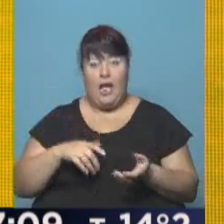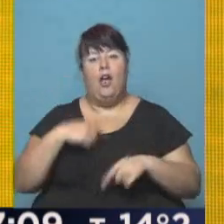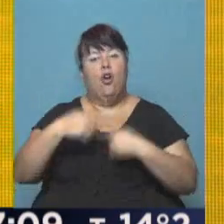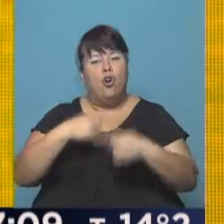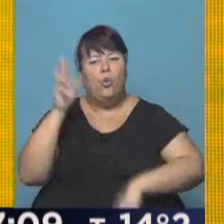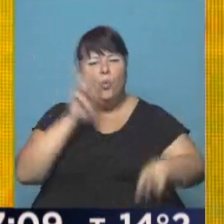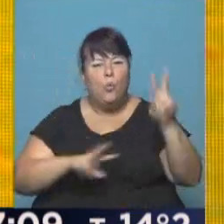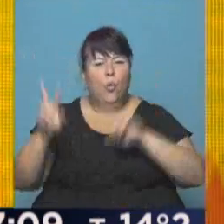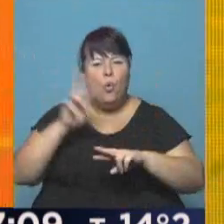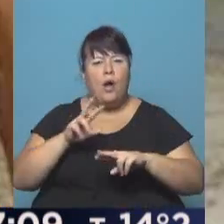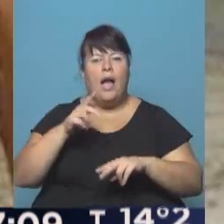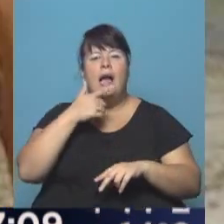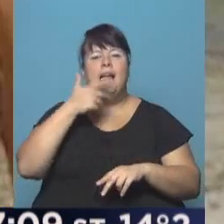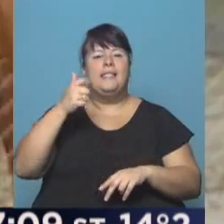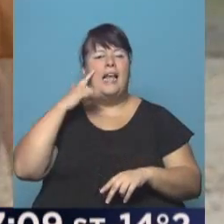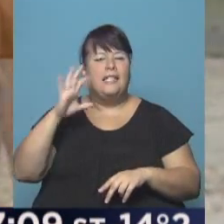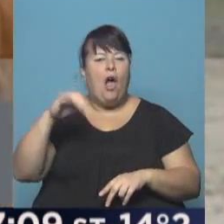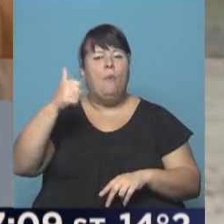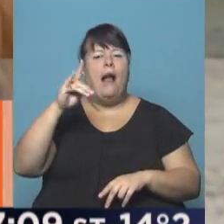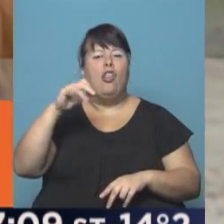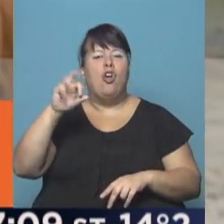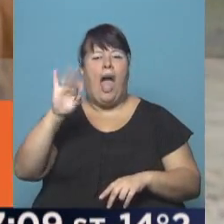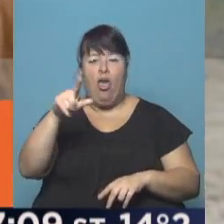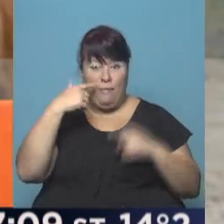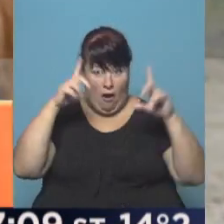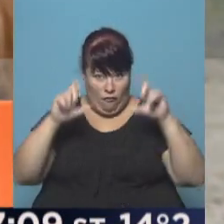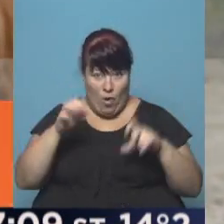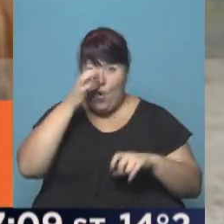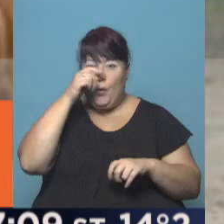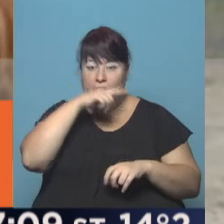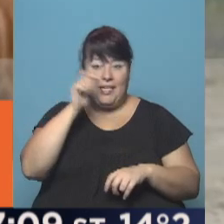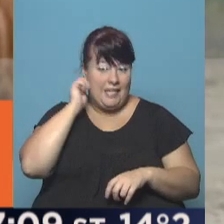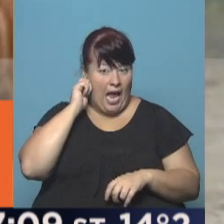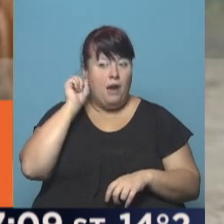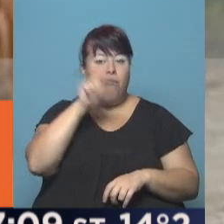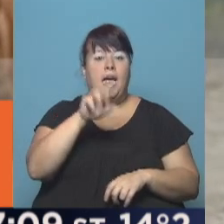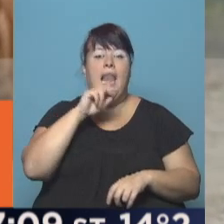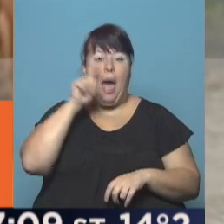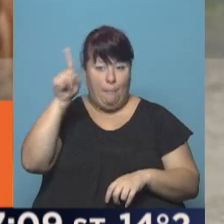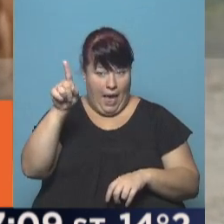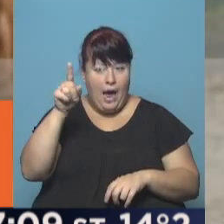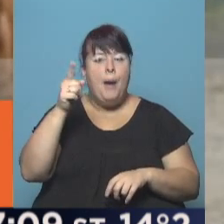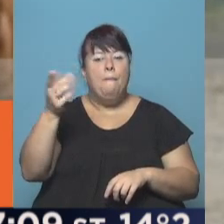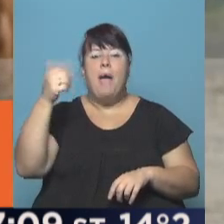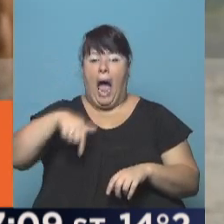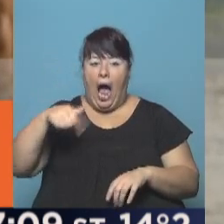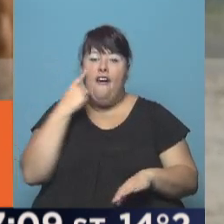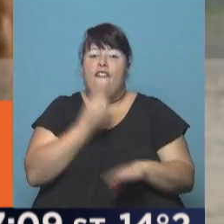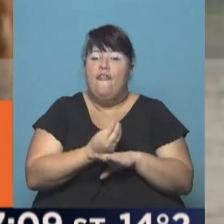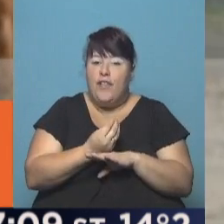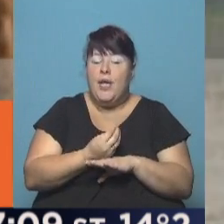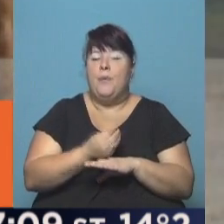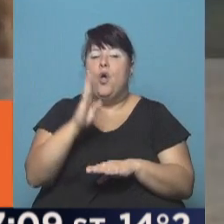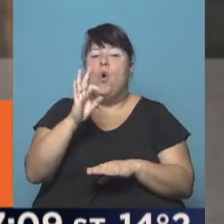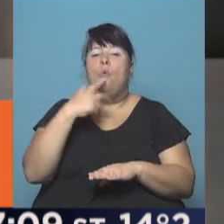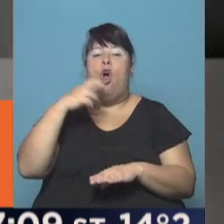Continúa la búsqueda de Santiago Maldonado. Santiago tiene, allí está en la foto, 27 años, oriundo de La Plata, pero que en la actualidad vive en